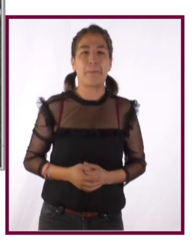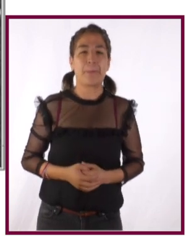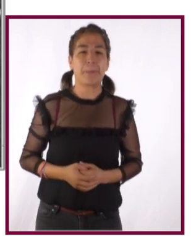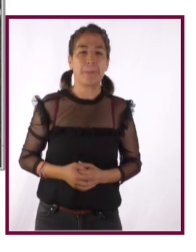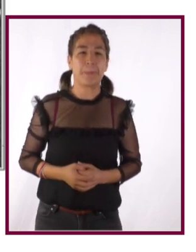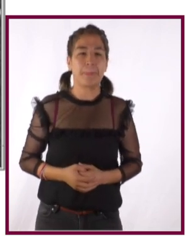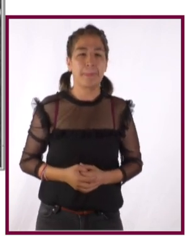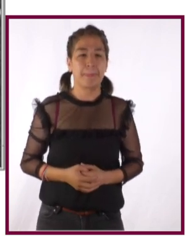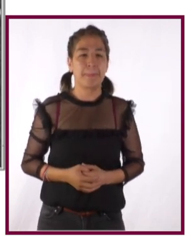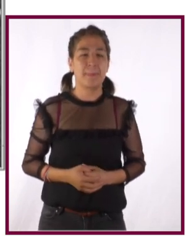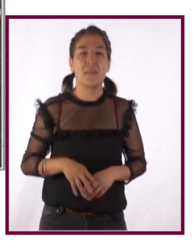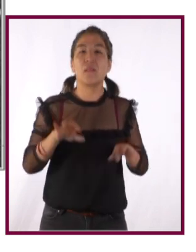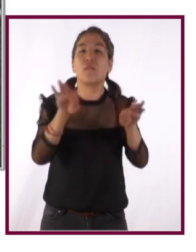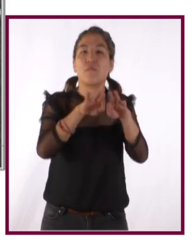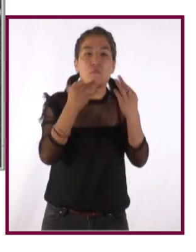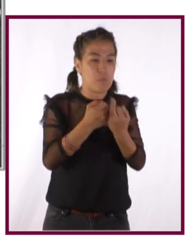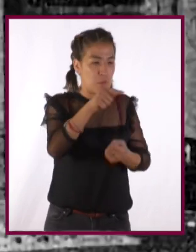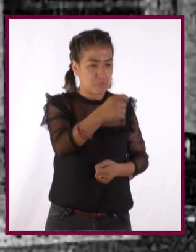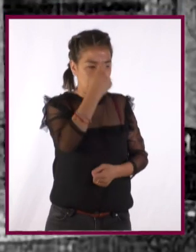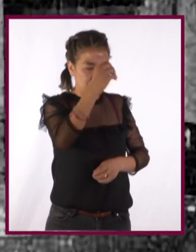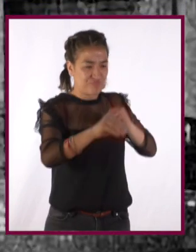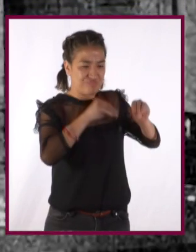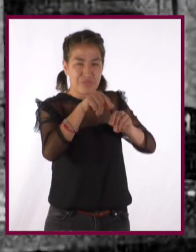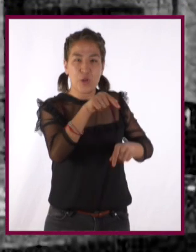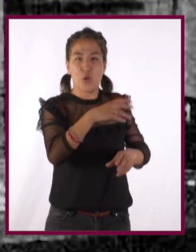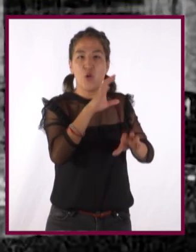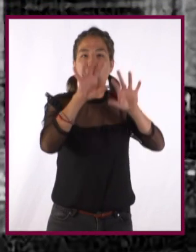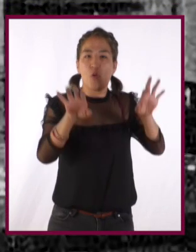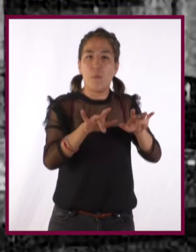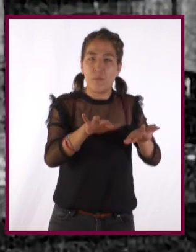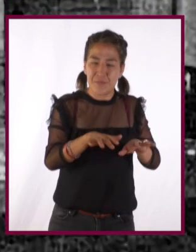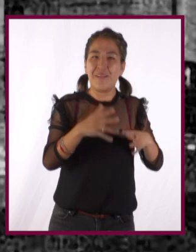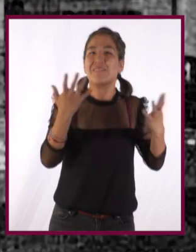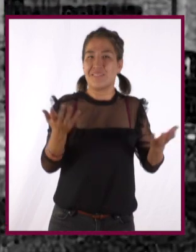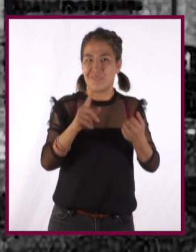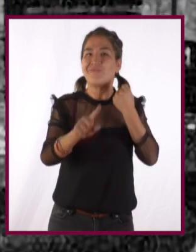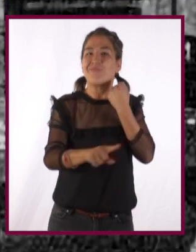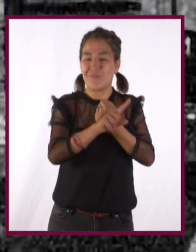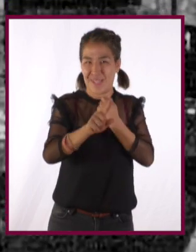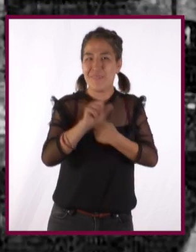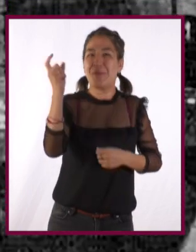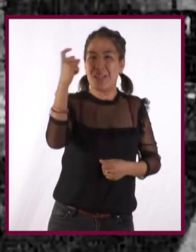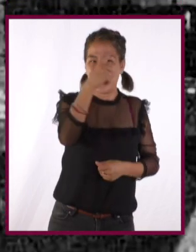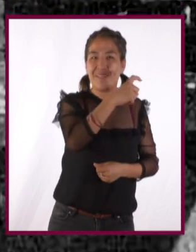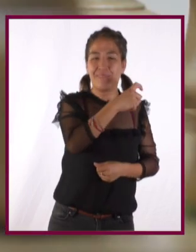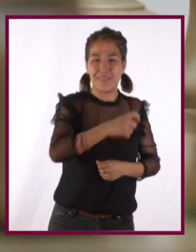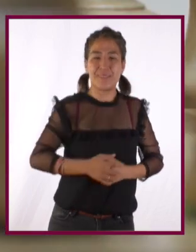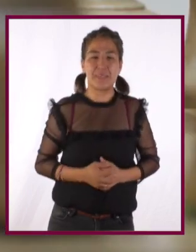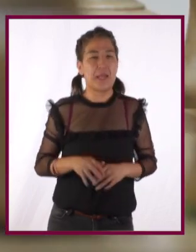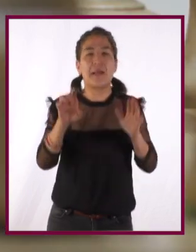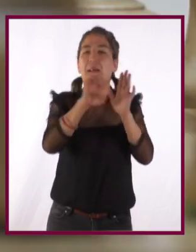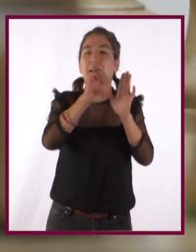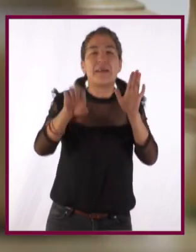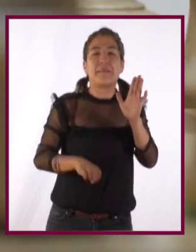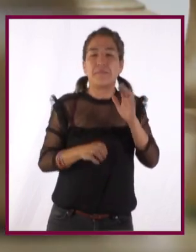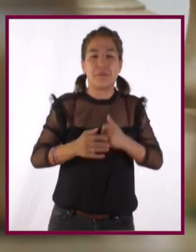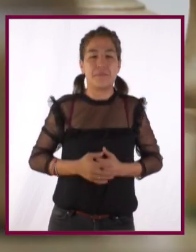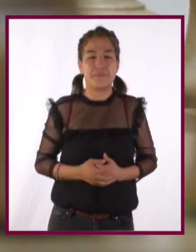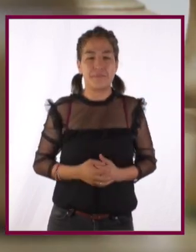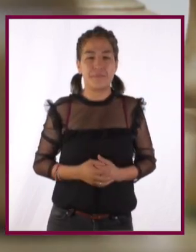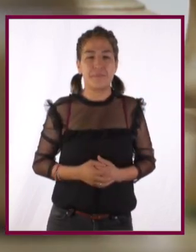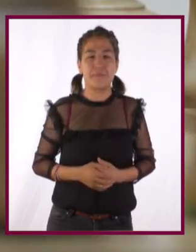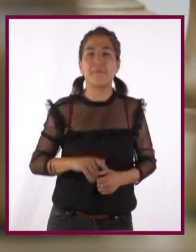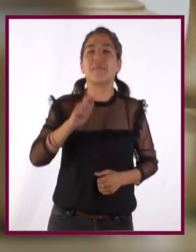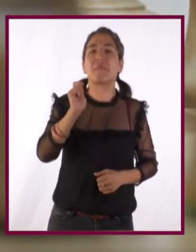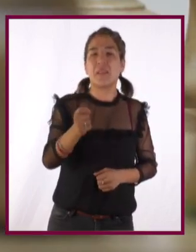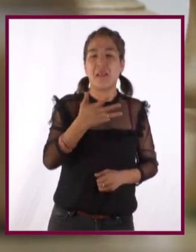o tratar de construir una computadora así invencible. Ajá. Es un problema bastante complicado. Por